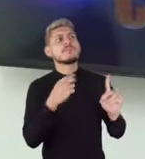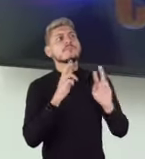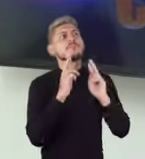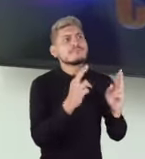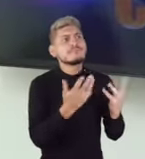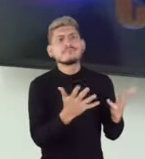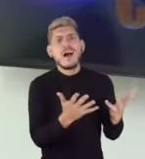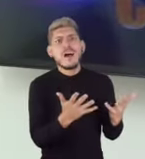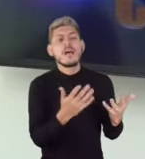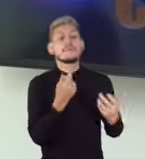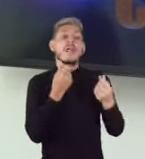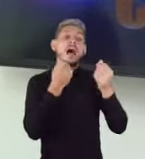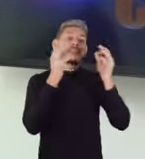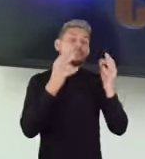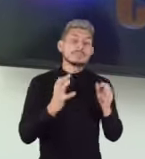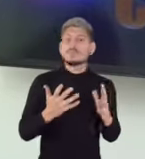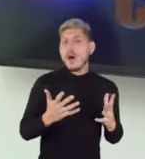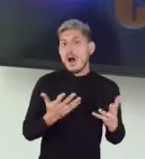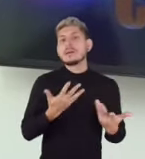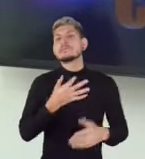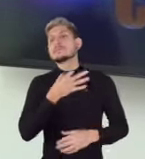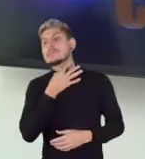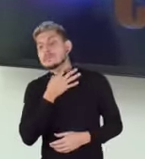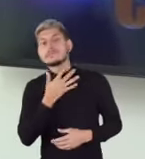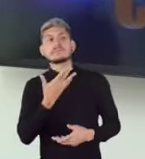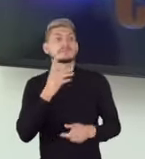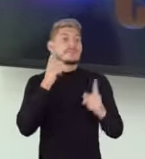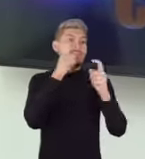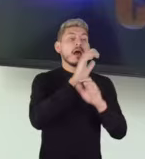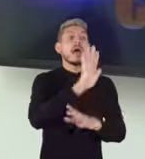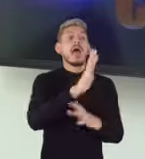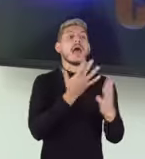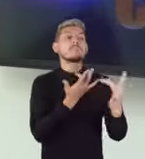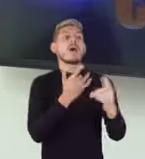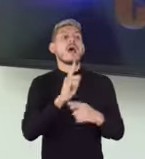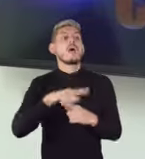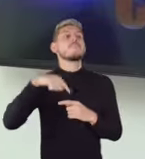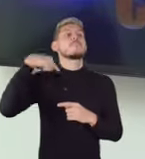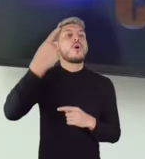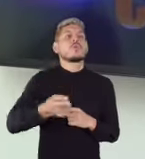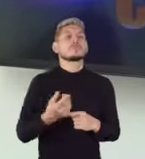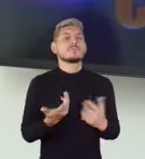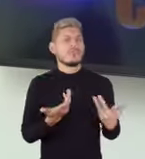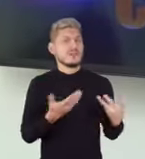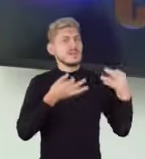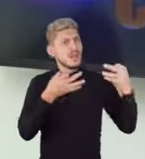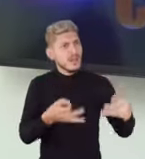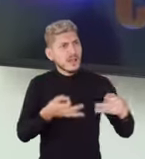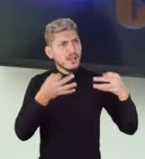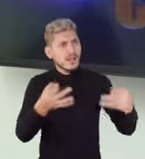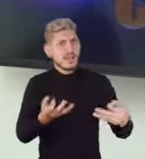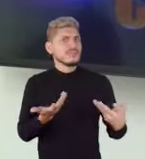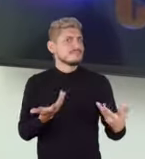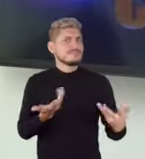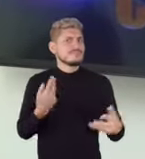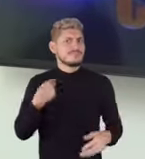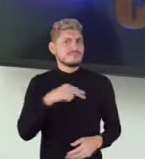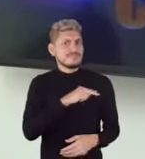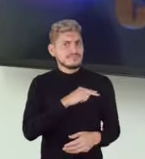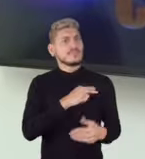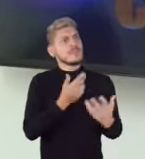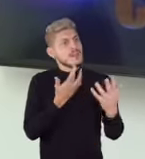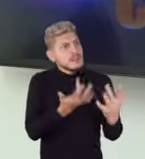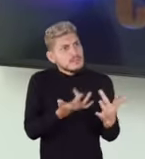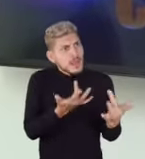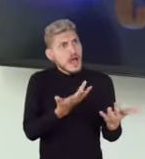recursos, que ya se ejecutó, y ahora nos dijeron que tenemos que volver a esperar la actualización. Entonces lo que nosotros esperamos es que sea la hoja